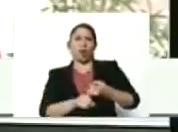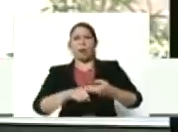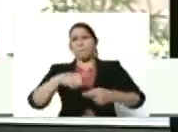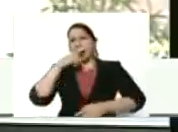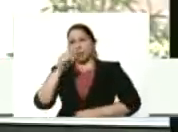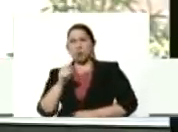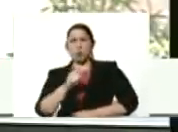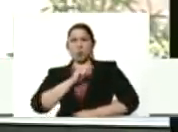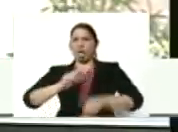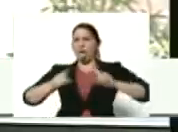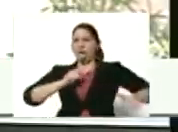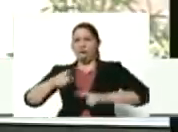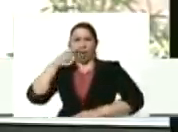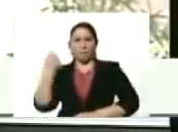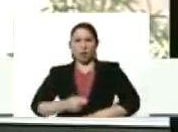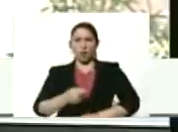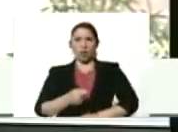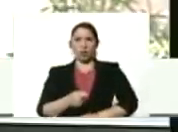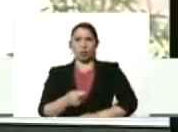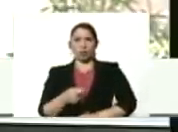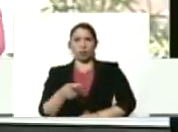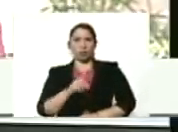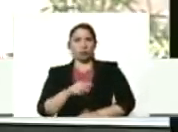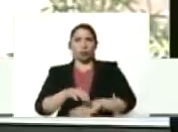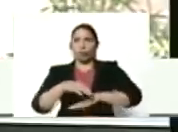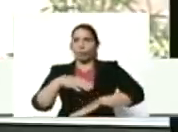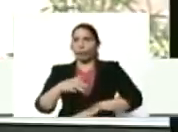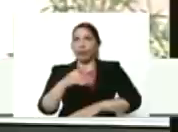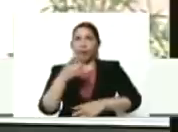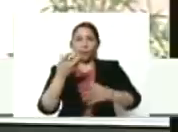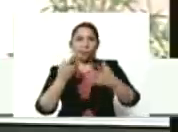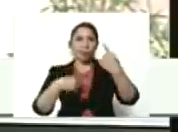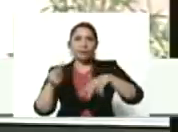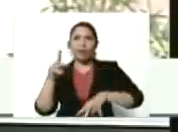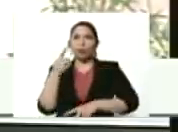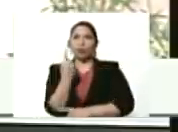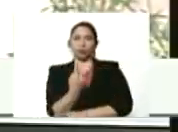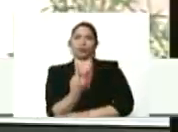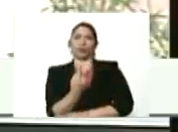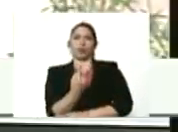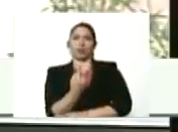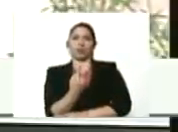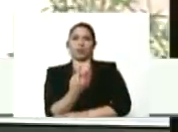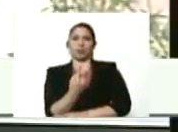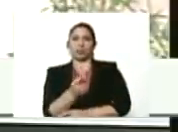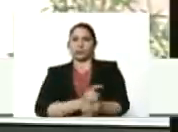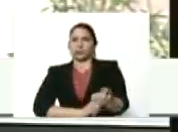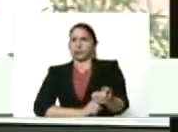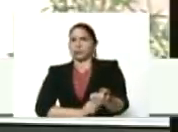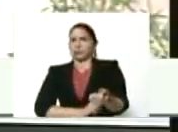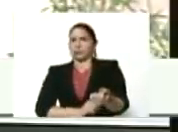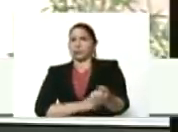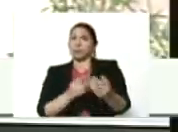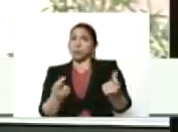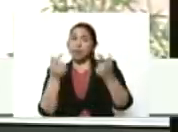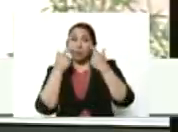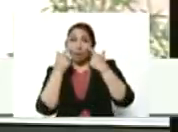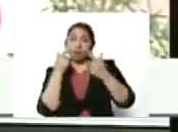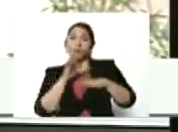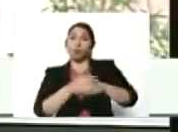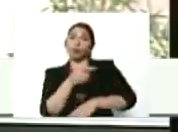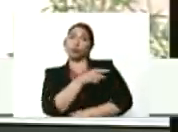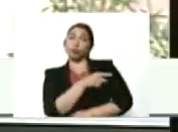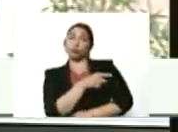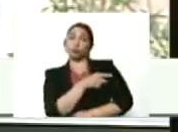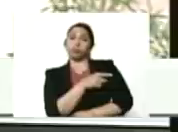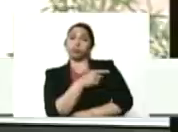Maduro. Mira, nos dejan pasar una, Jorge Rodríguez. Alfred Nazaret, tú tienes que estar pendiente porque tú eres